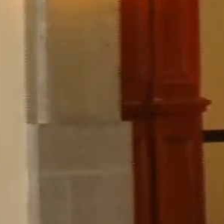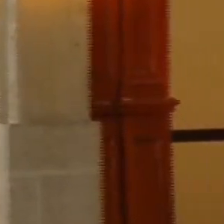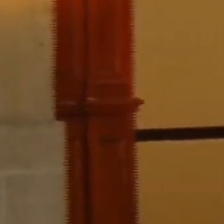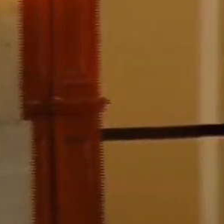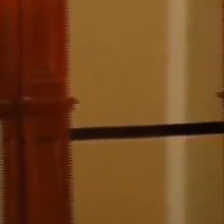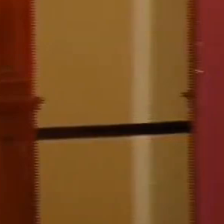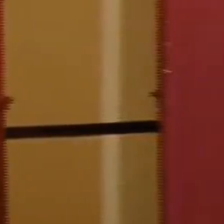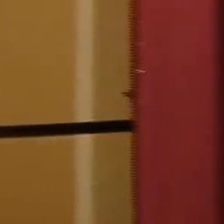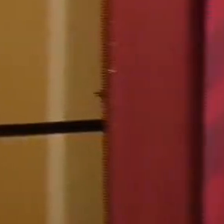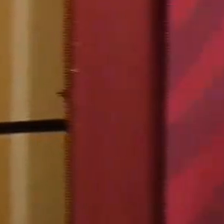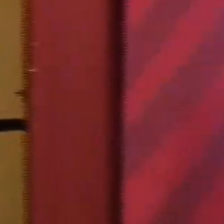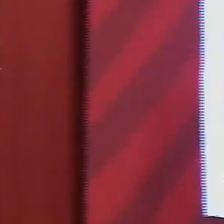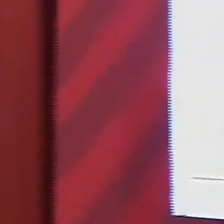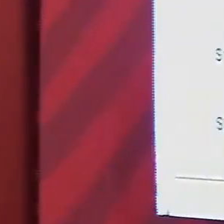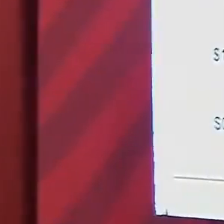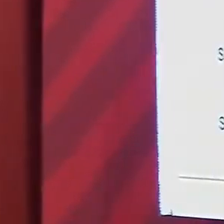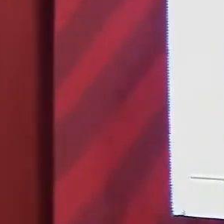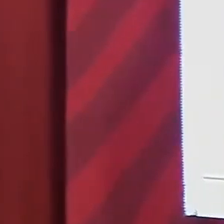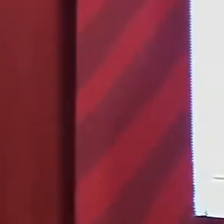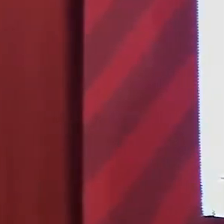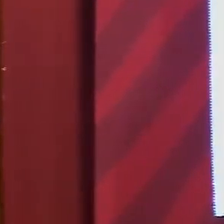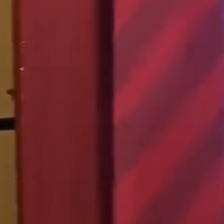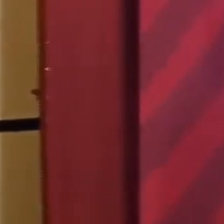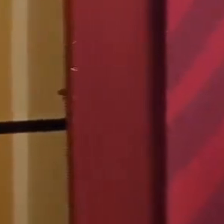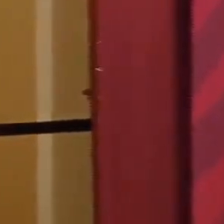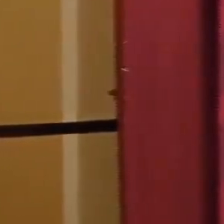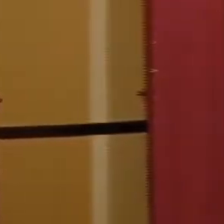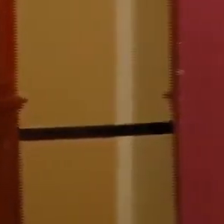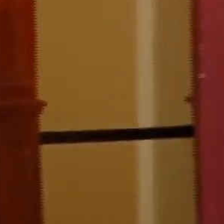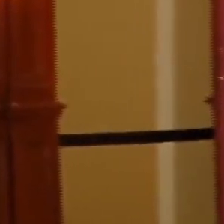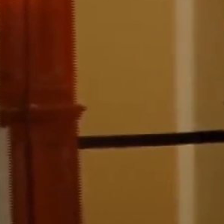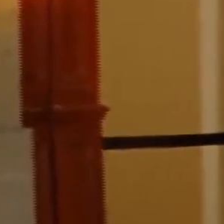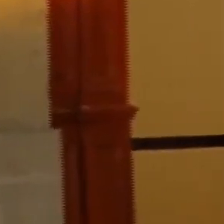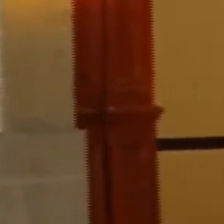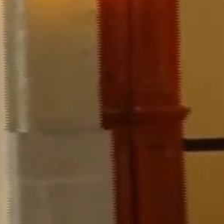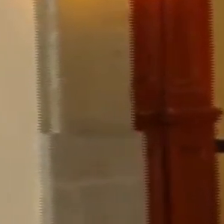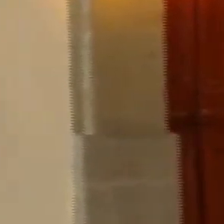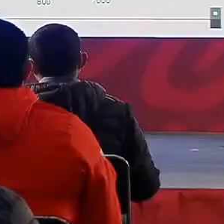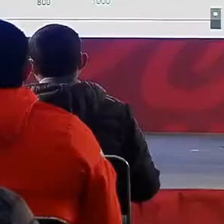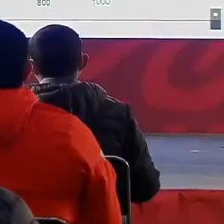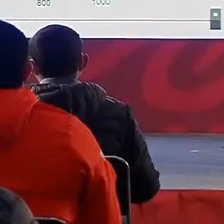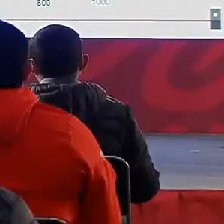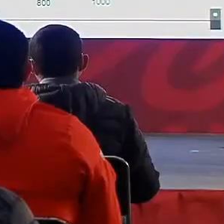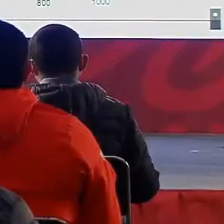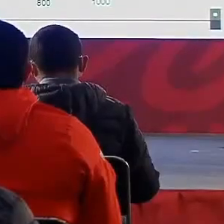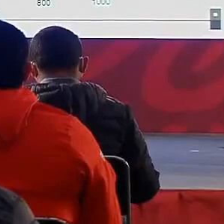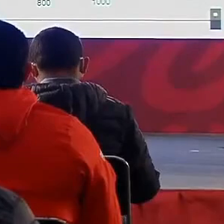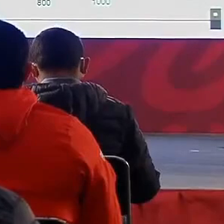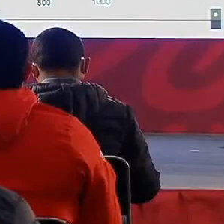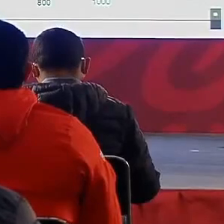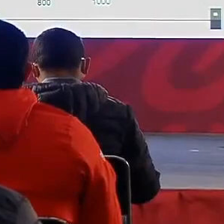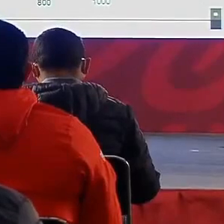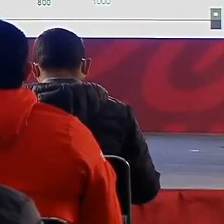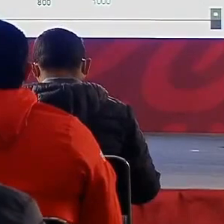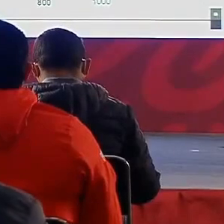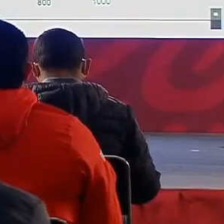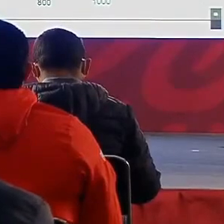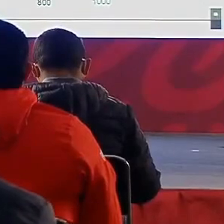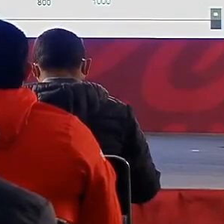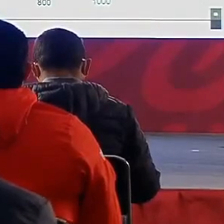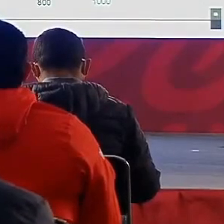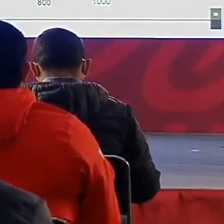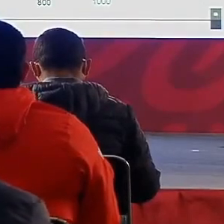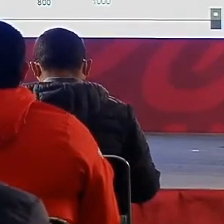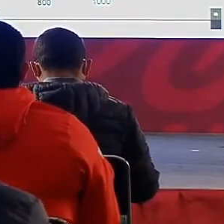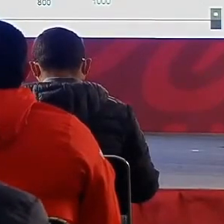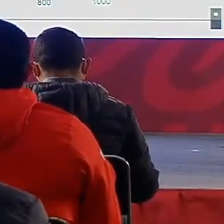hora. Las tarifas que ellos muestran son de la zona centro, digamos, la Ciudad de México. Es la llamada